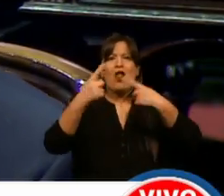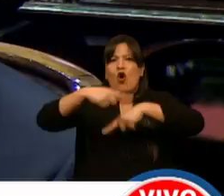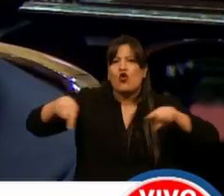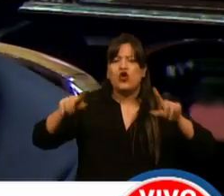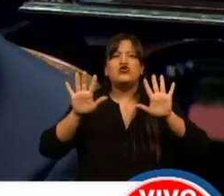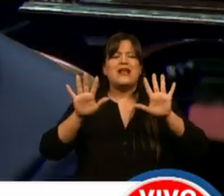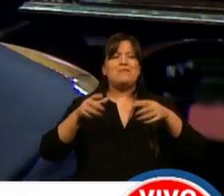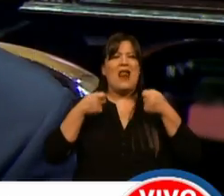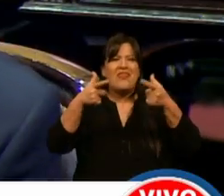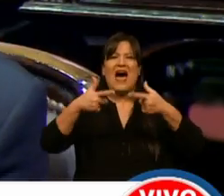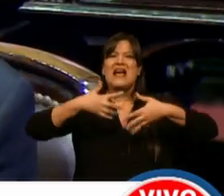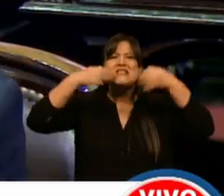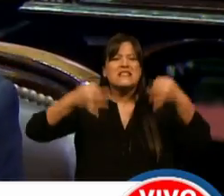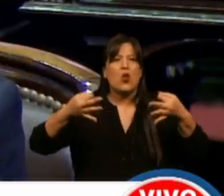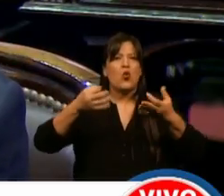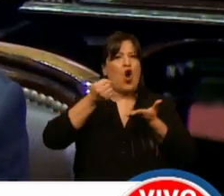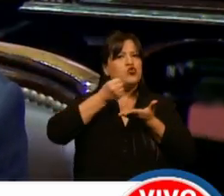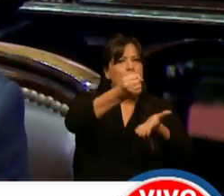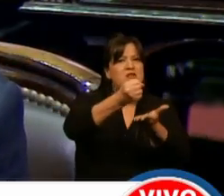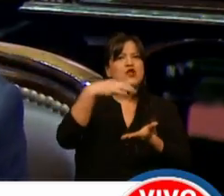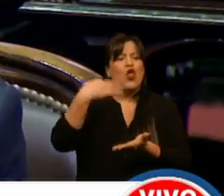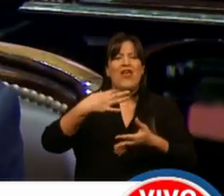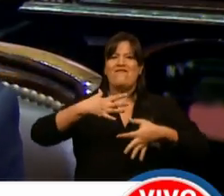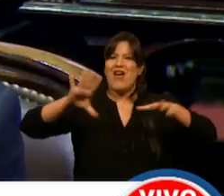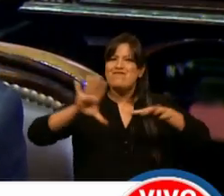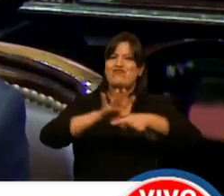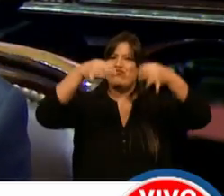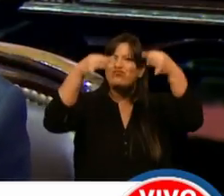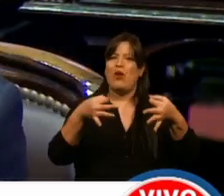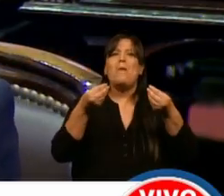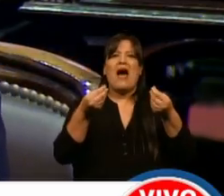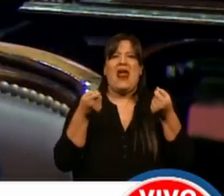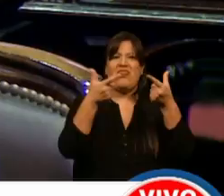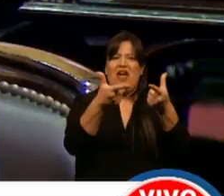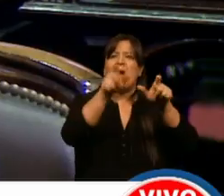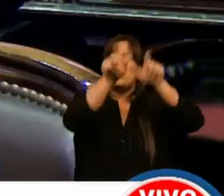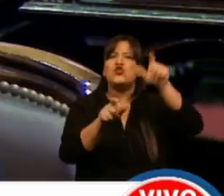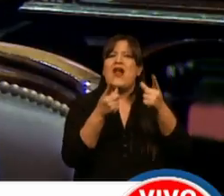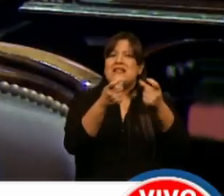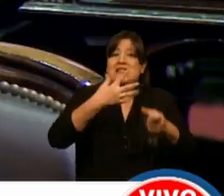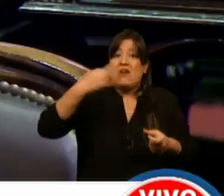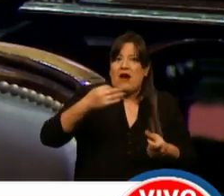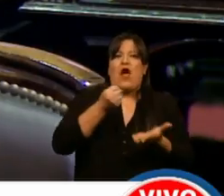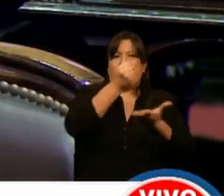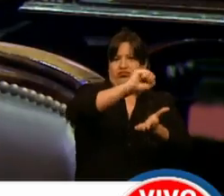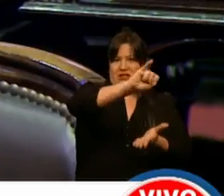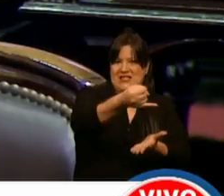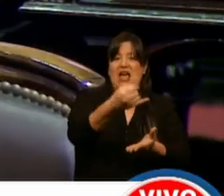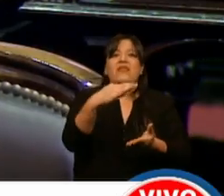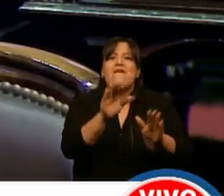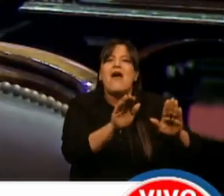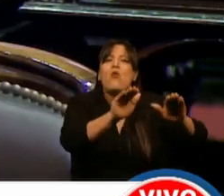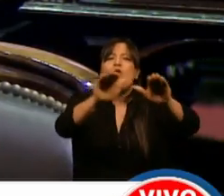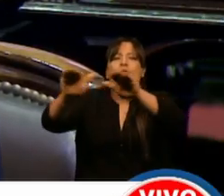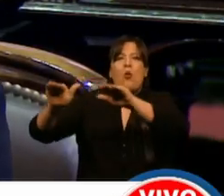que los subsidios sean eficaces para beneficiar a quienes lo necesitan en serio que sea equitativo